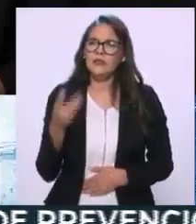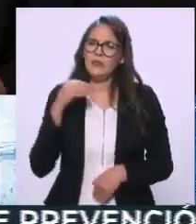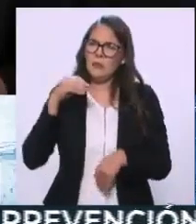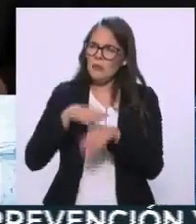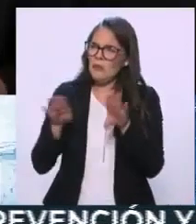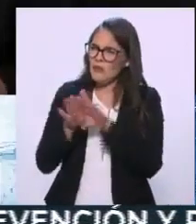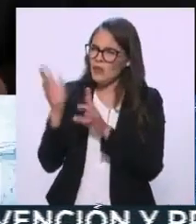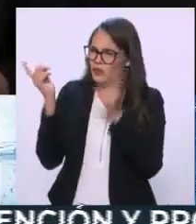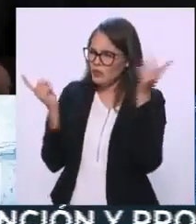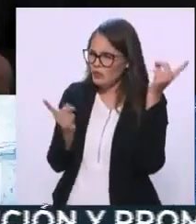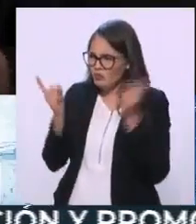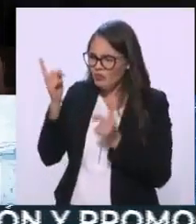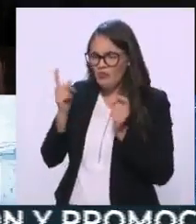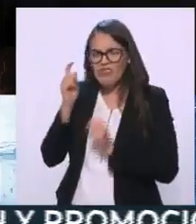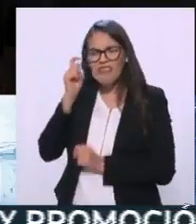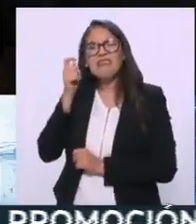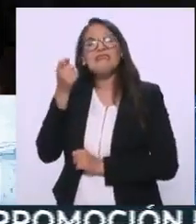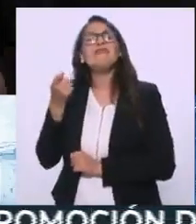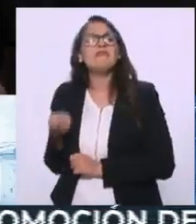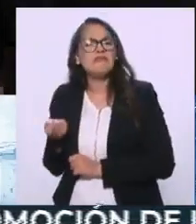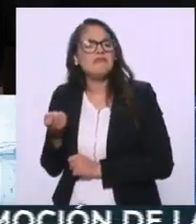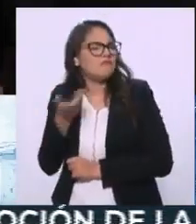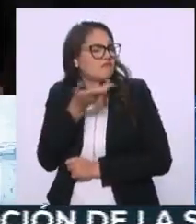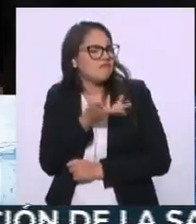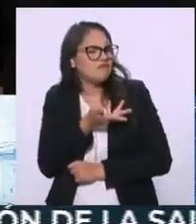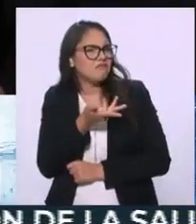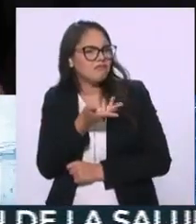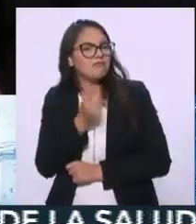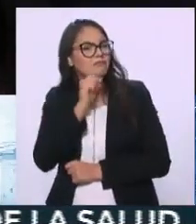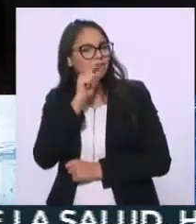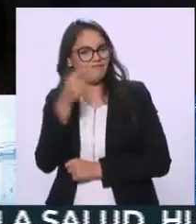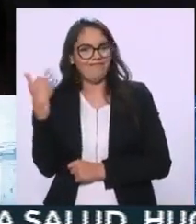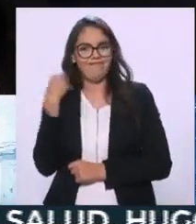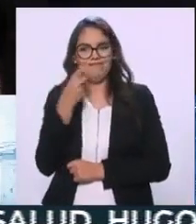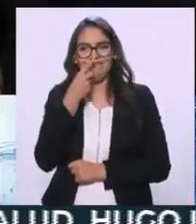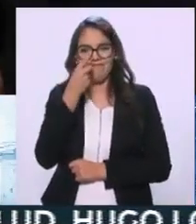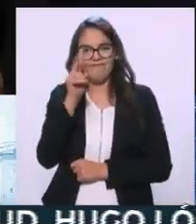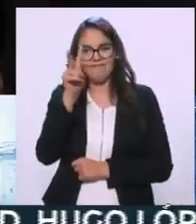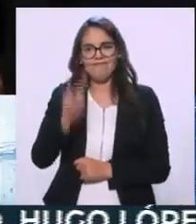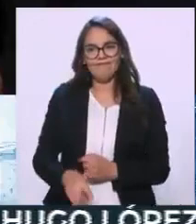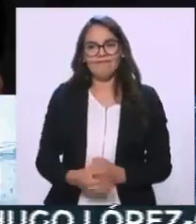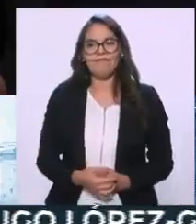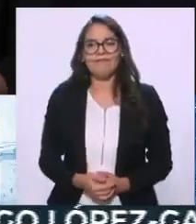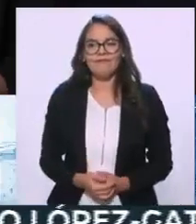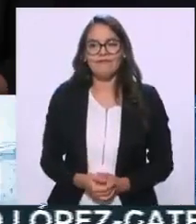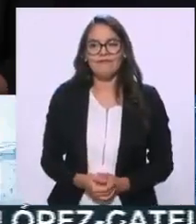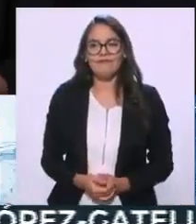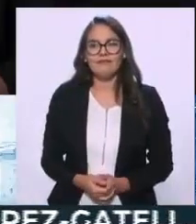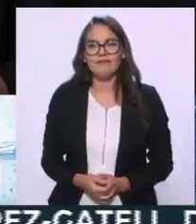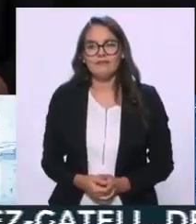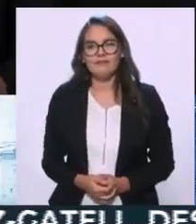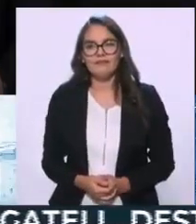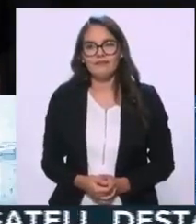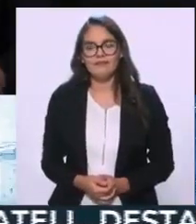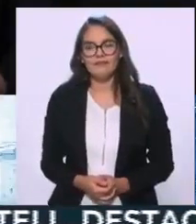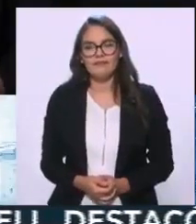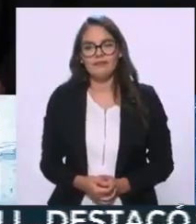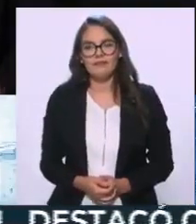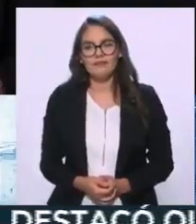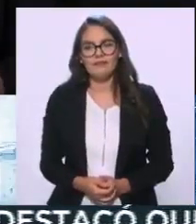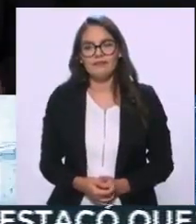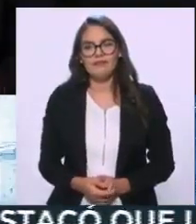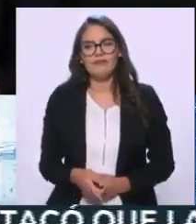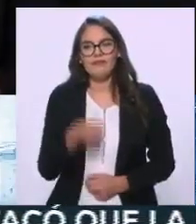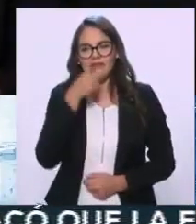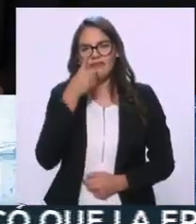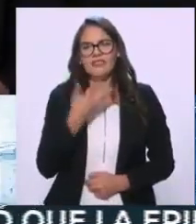duda justamente eso. Y hablas, hace un momento lo acabas de mencionar también, que existen una serie de